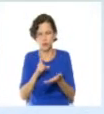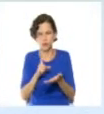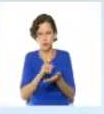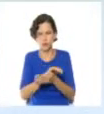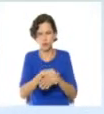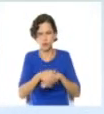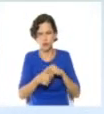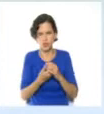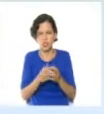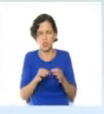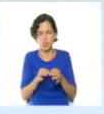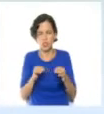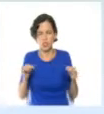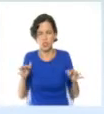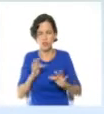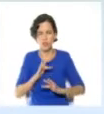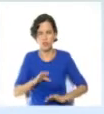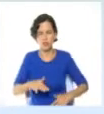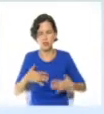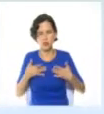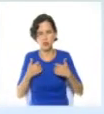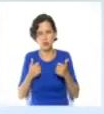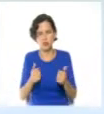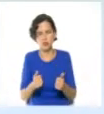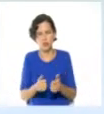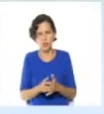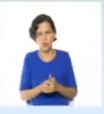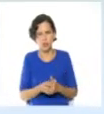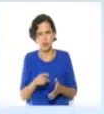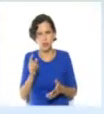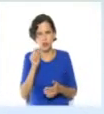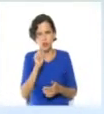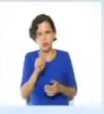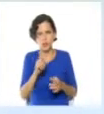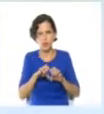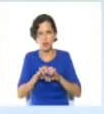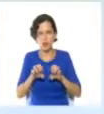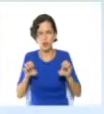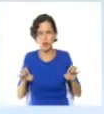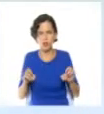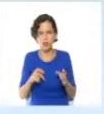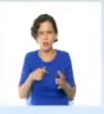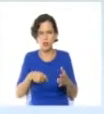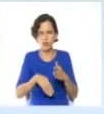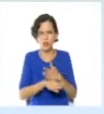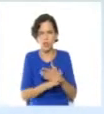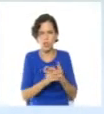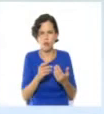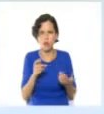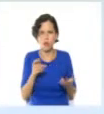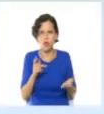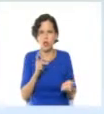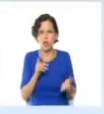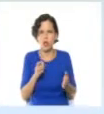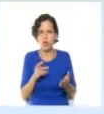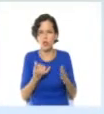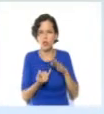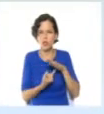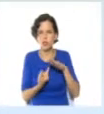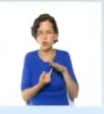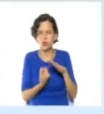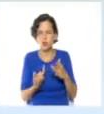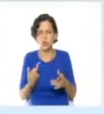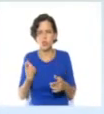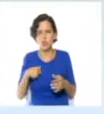la distancia reglamentaria y sobre todo en momentos de la educación presencial, guardar los grupos